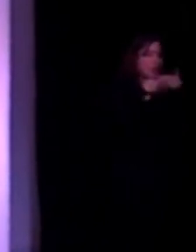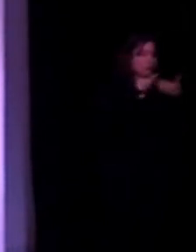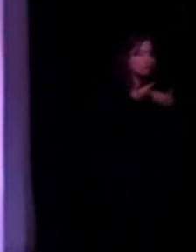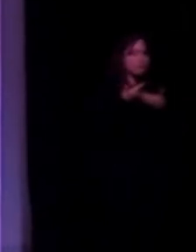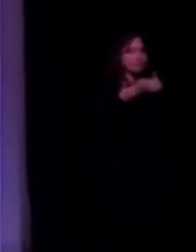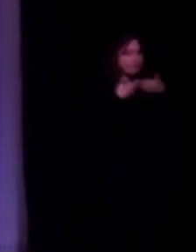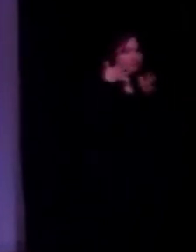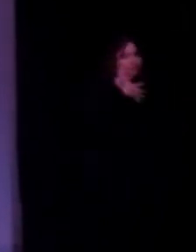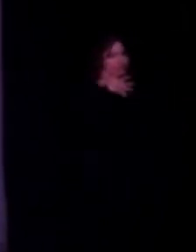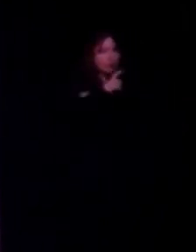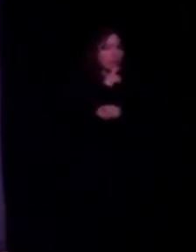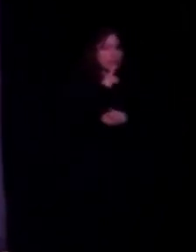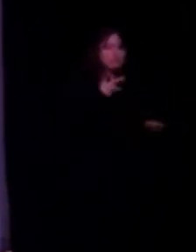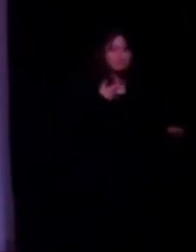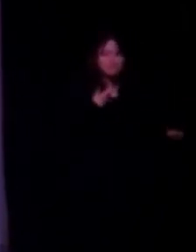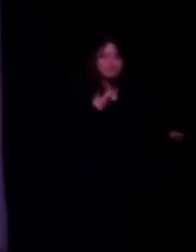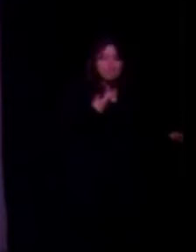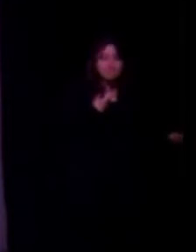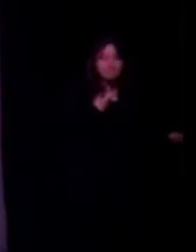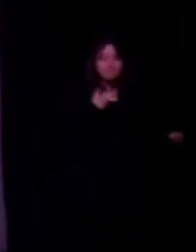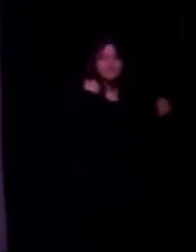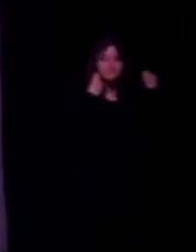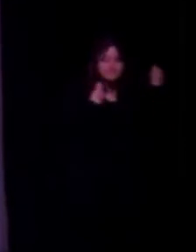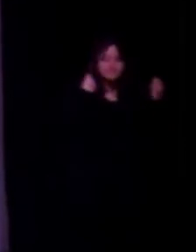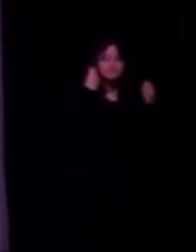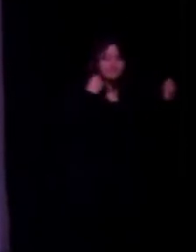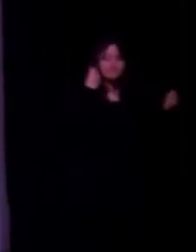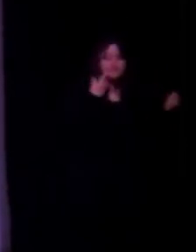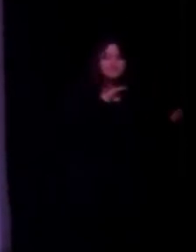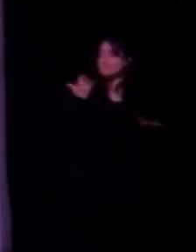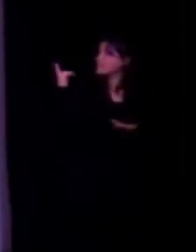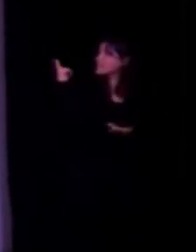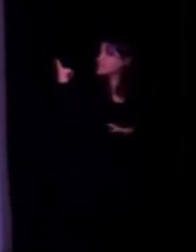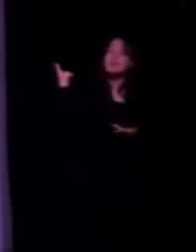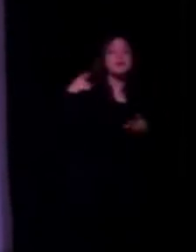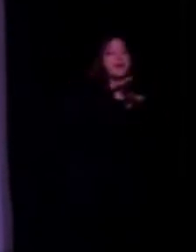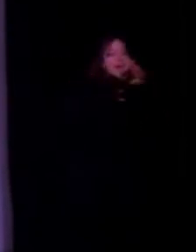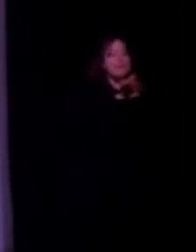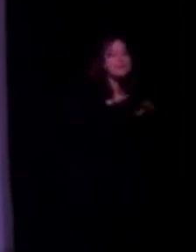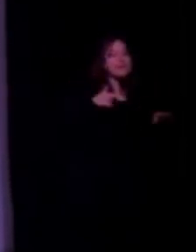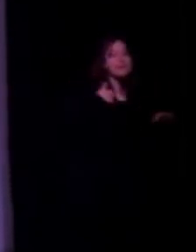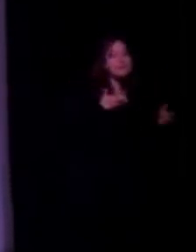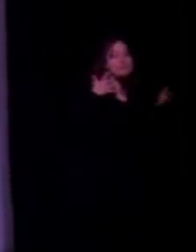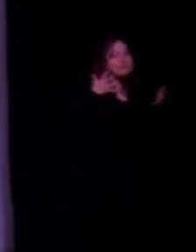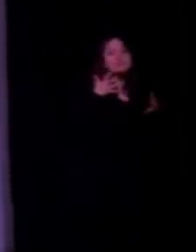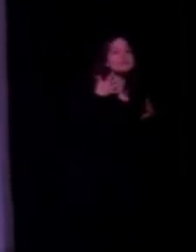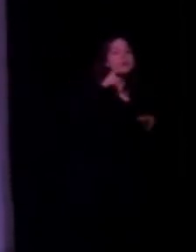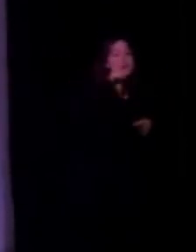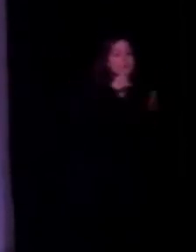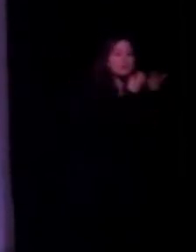y me en dos a este título un relato cercano un camino compartido